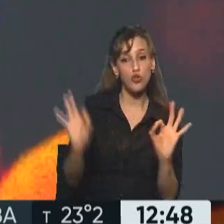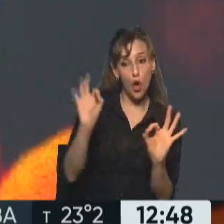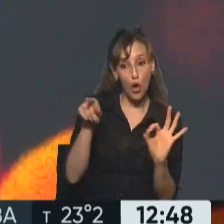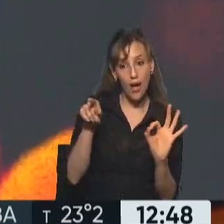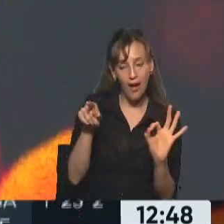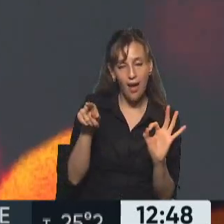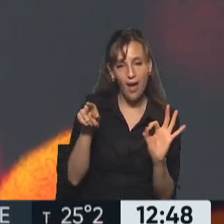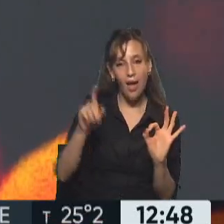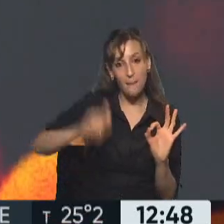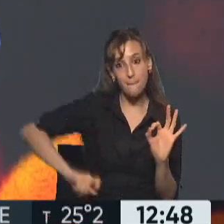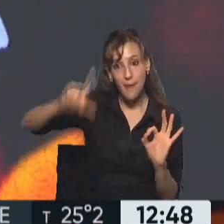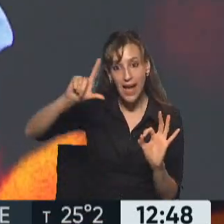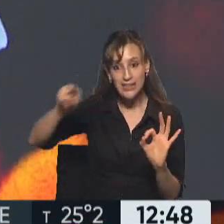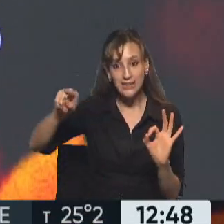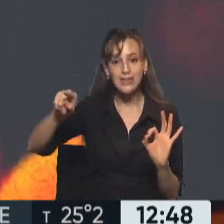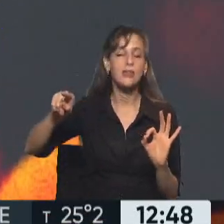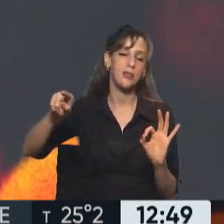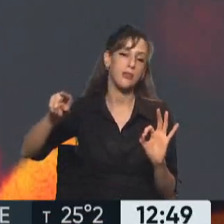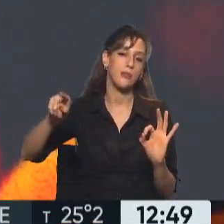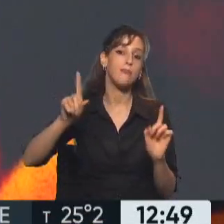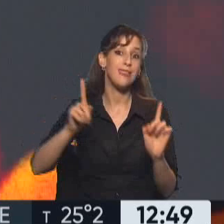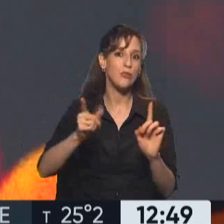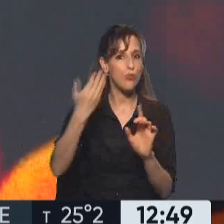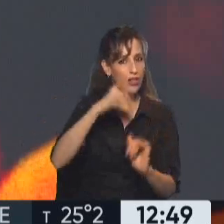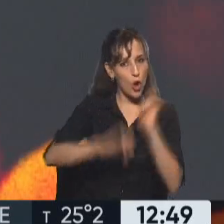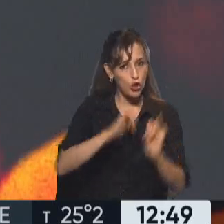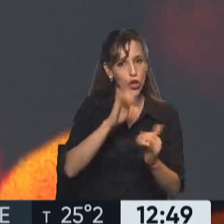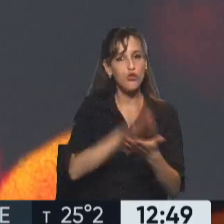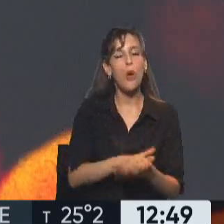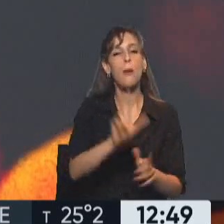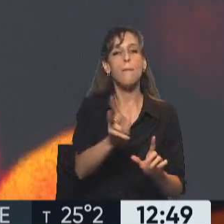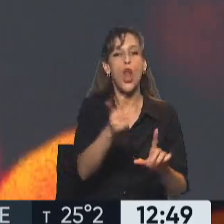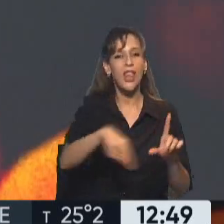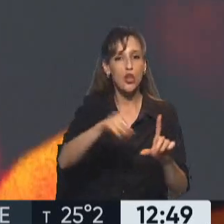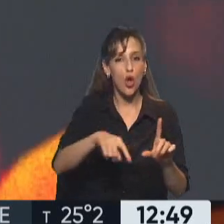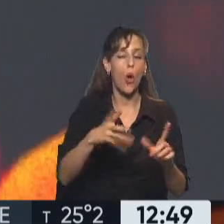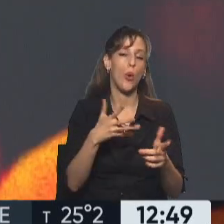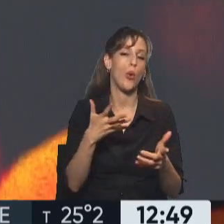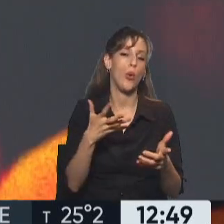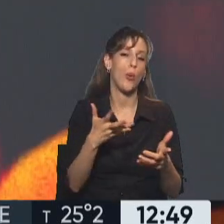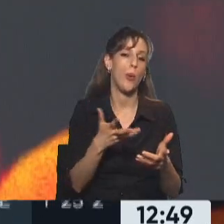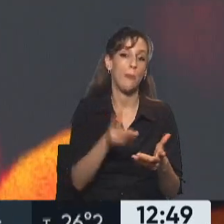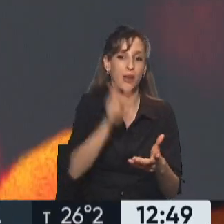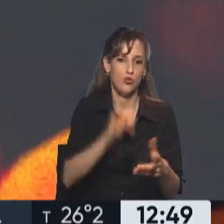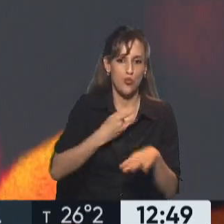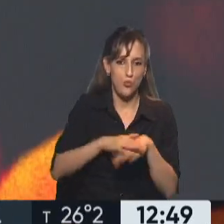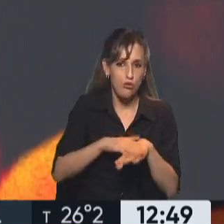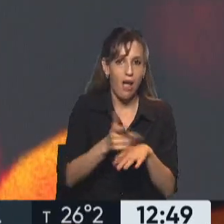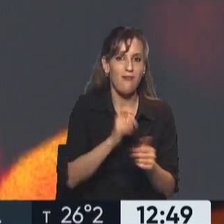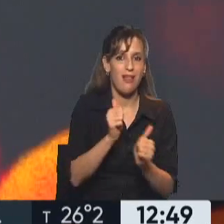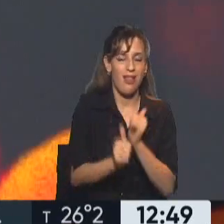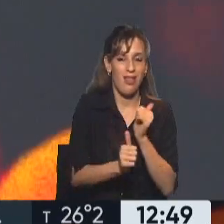financiar que el molinero que te conté antes, que va a pagar 10.000 pesos más, estaría pagando 10.000 pesos más la tonelada de